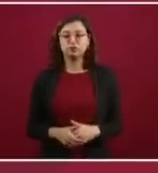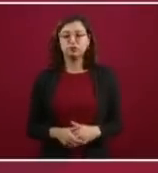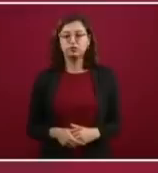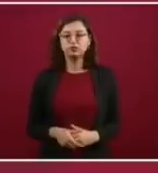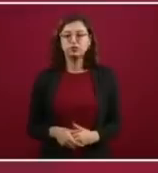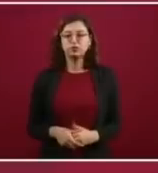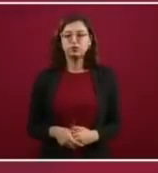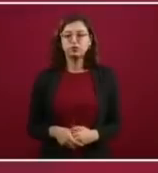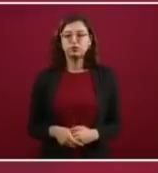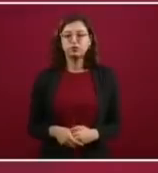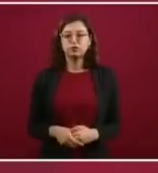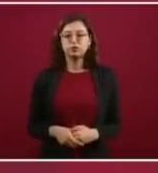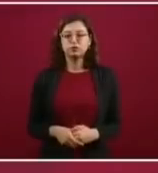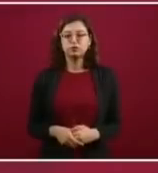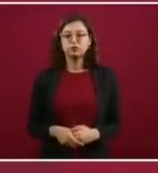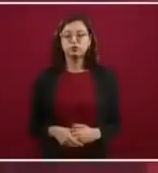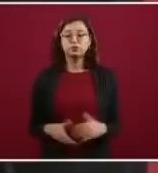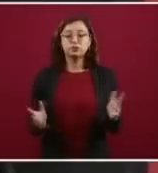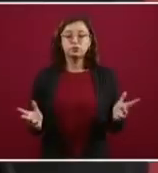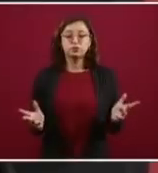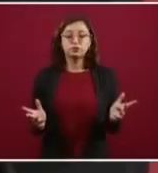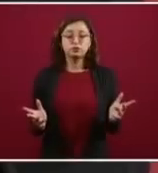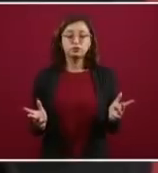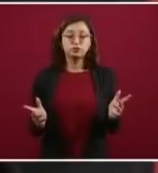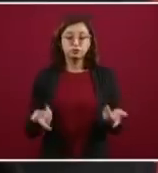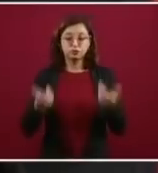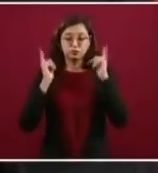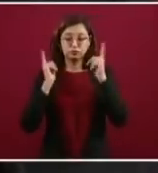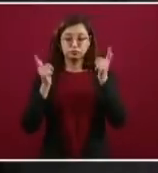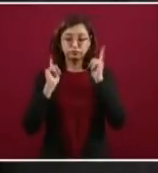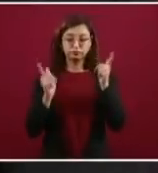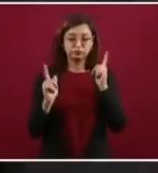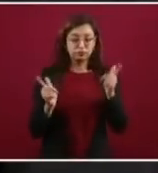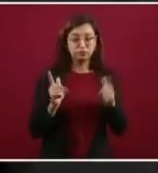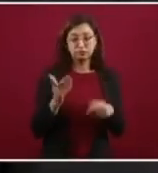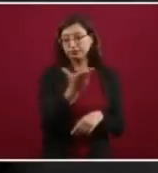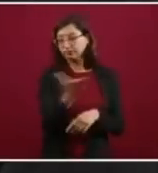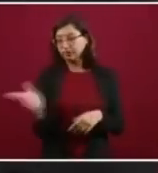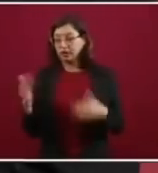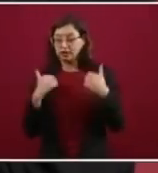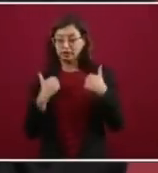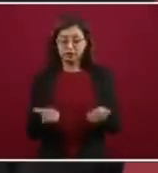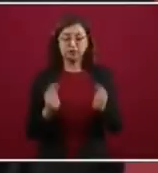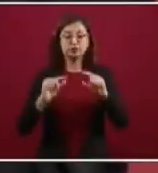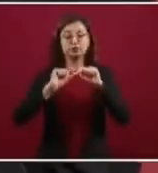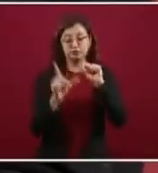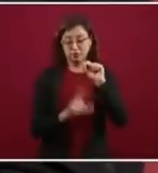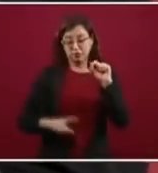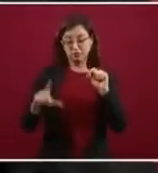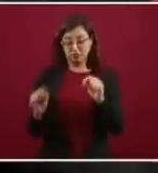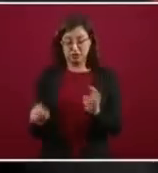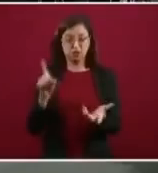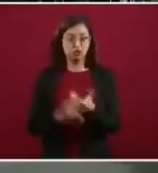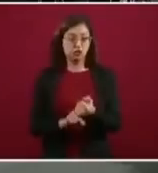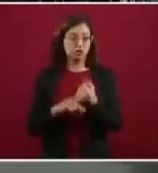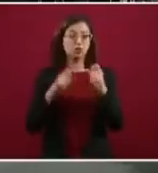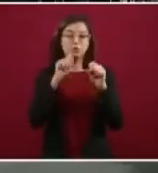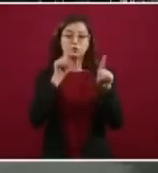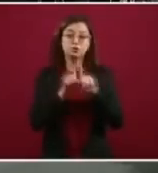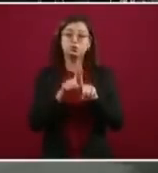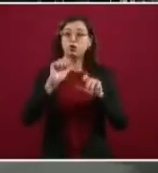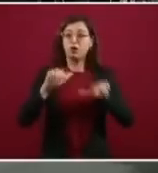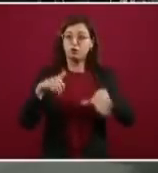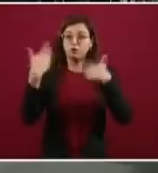Y espero comprendan, tanto al interior del país como en el